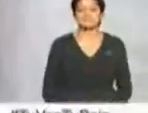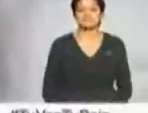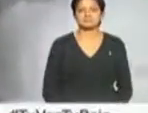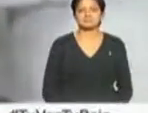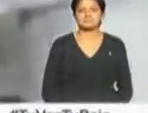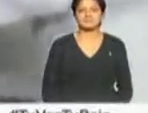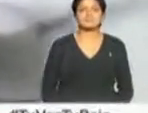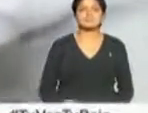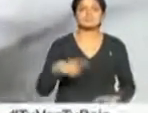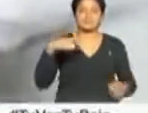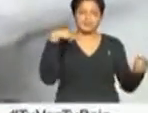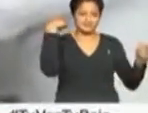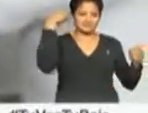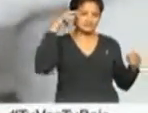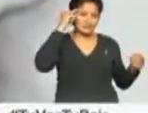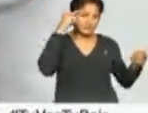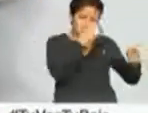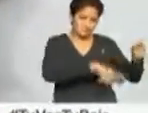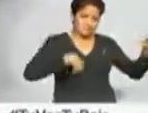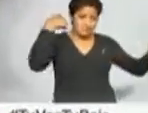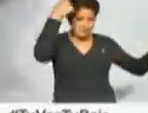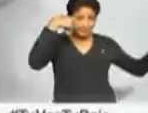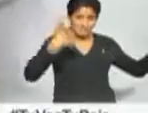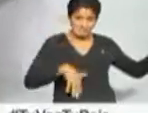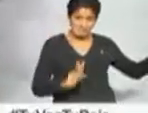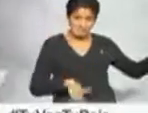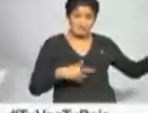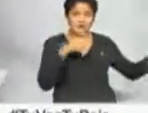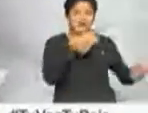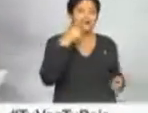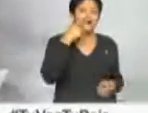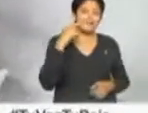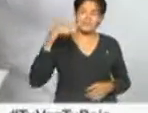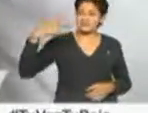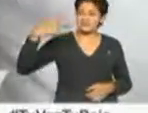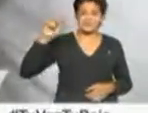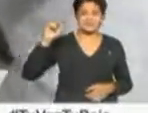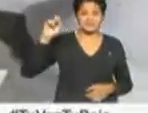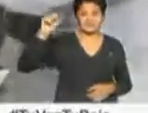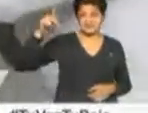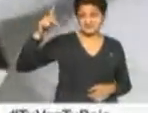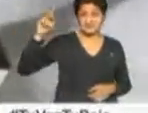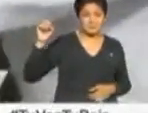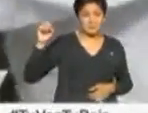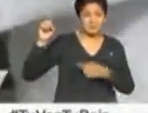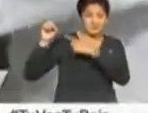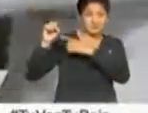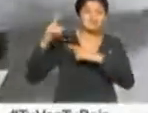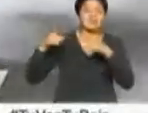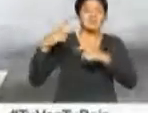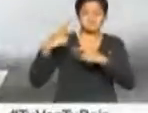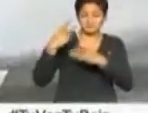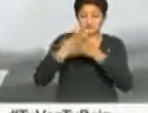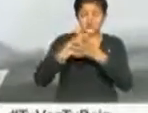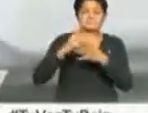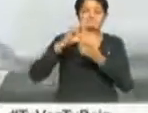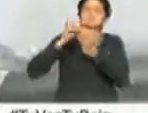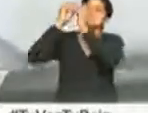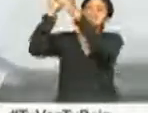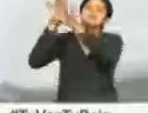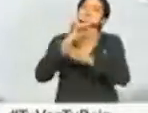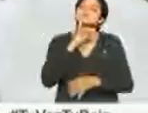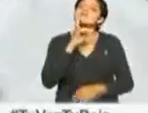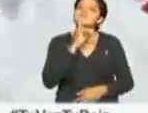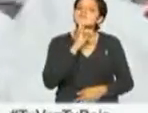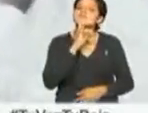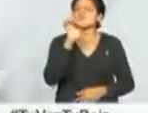El gobierno mexicano espera extraditar a Estados Unidos a narcotraficante Joaquín El Chapo Guzmán en enero o febrero próximos.